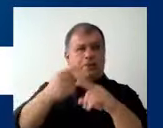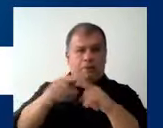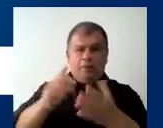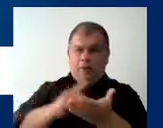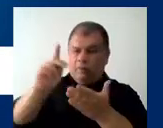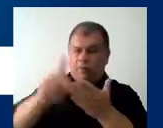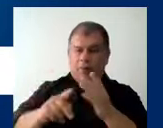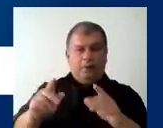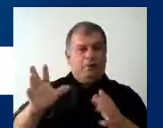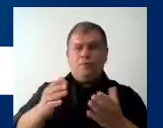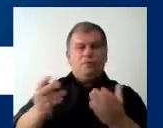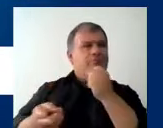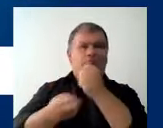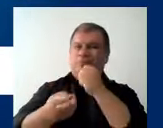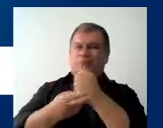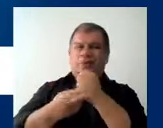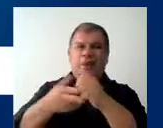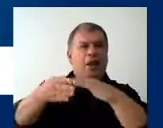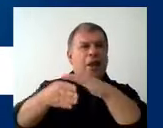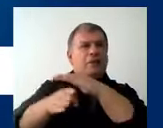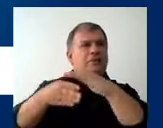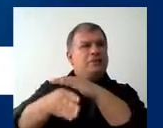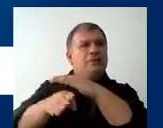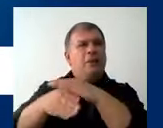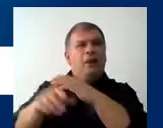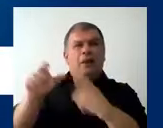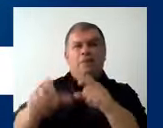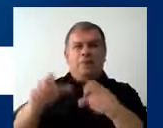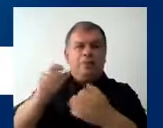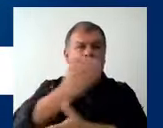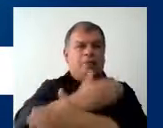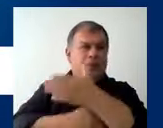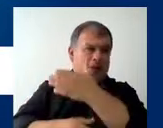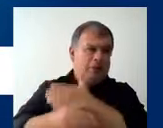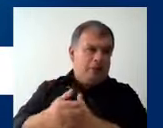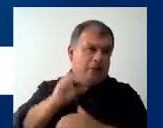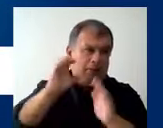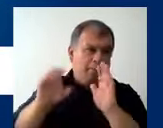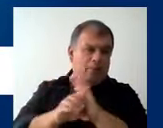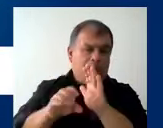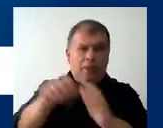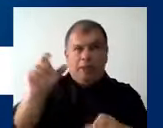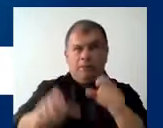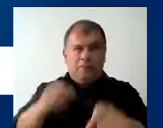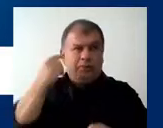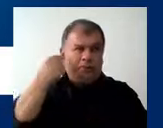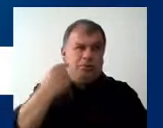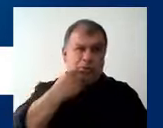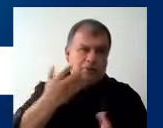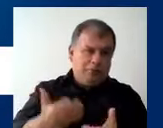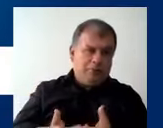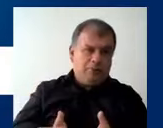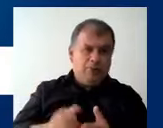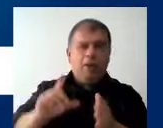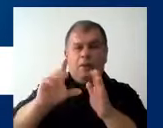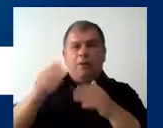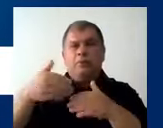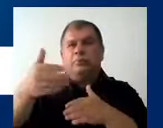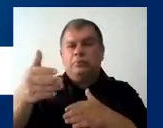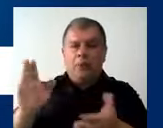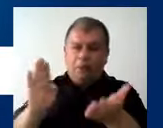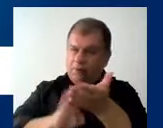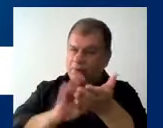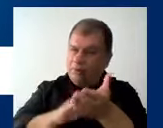programa no garantizaba la accesibilidad para las personas con discapacidad, por ejemplo, las personas sordas. Luego, la intervención